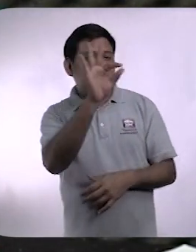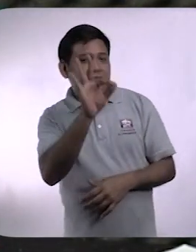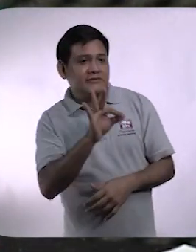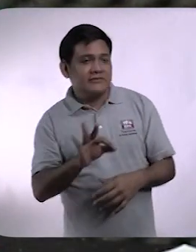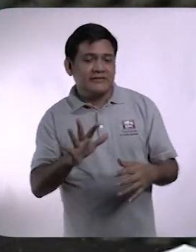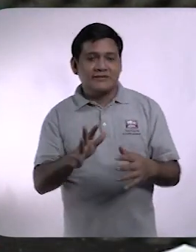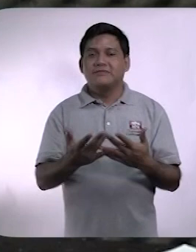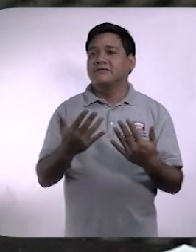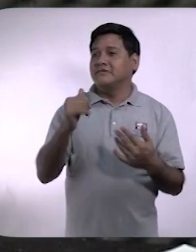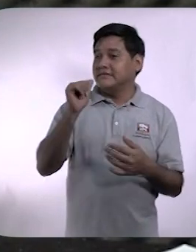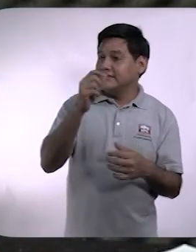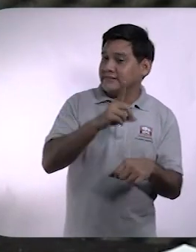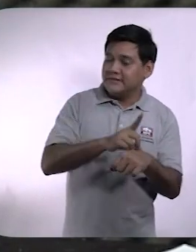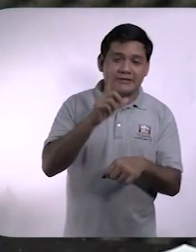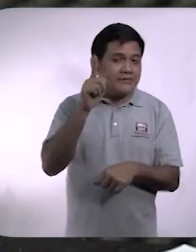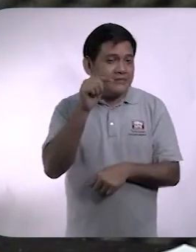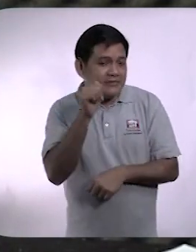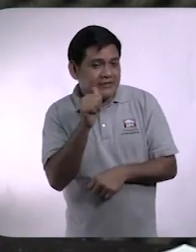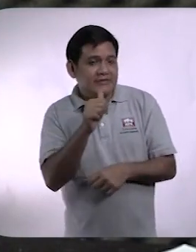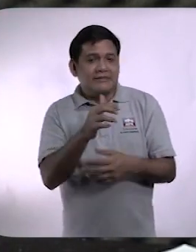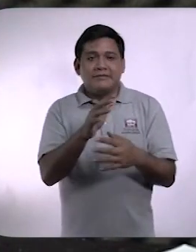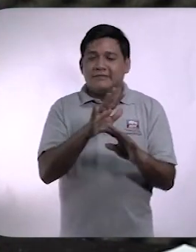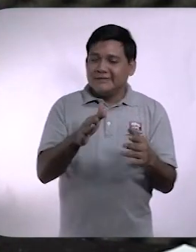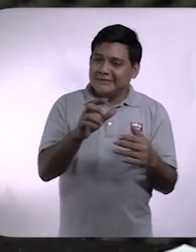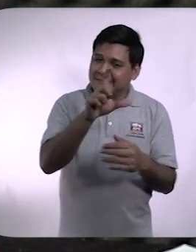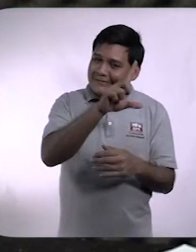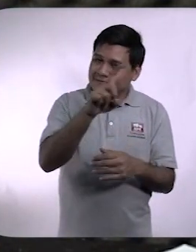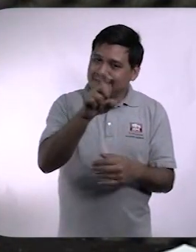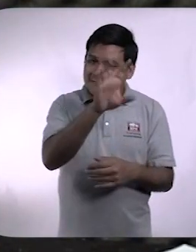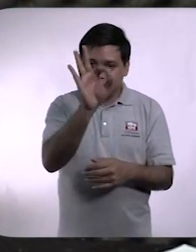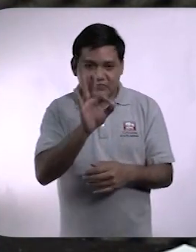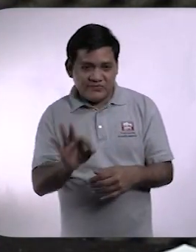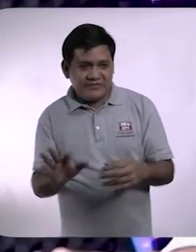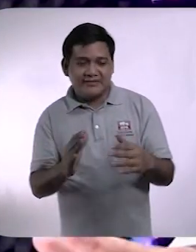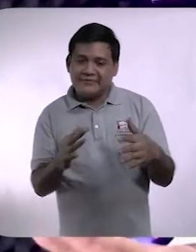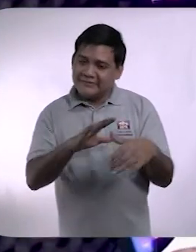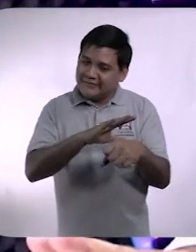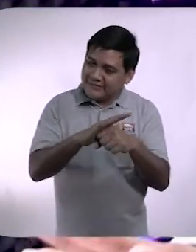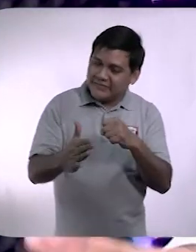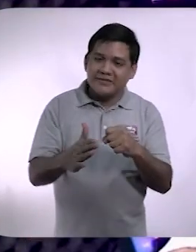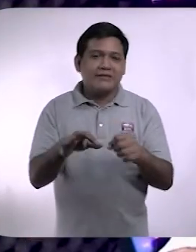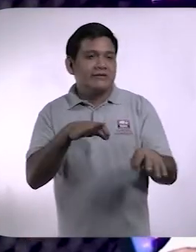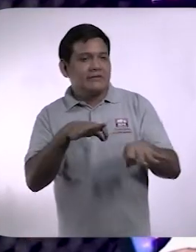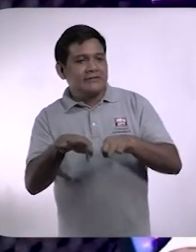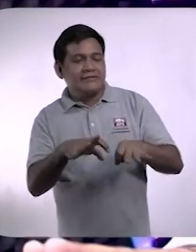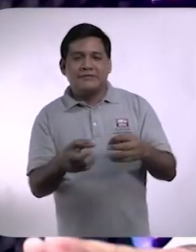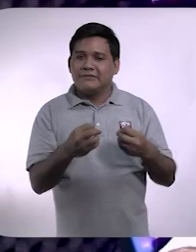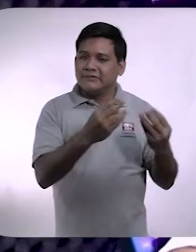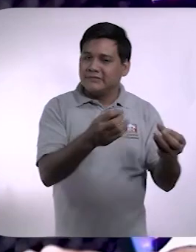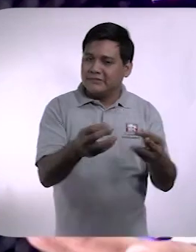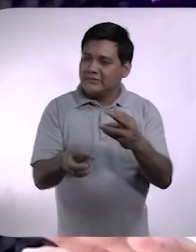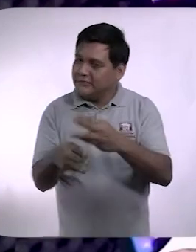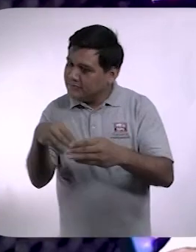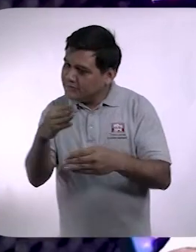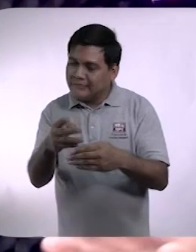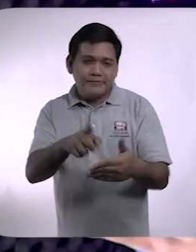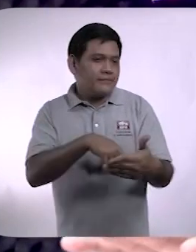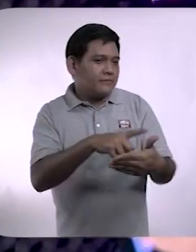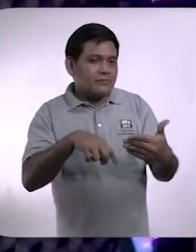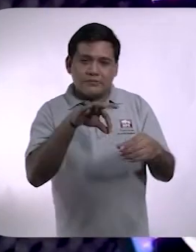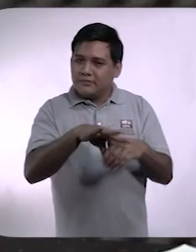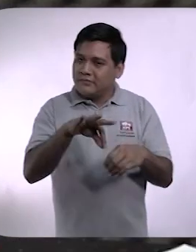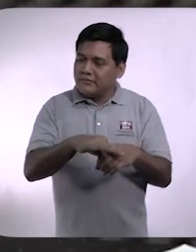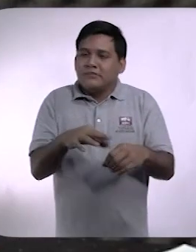mañana ya estaremos cruzando esa meta de haber concluido con la entrega de todos los paquetes electorales y